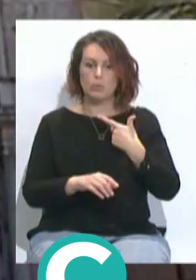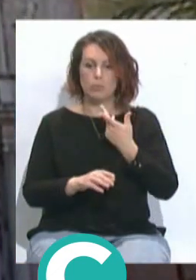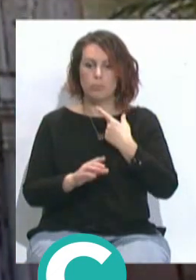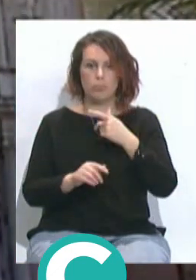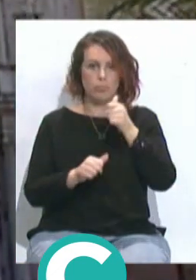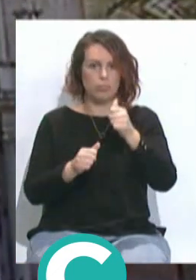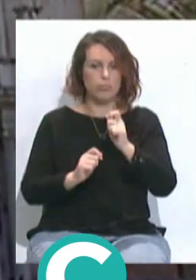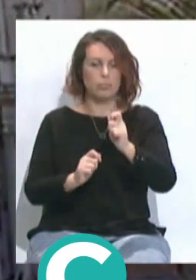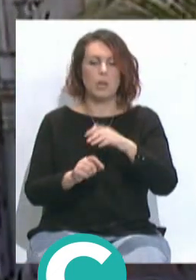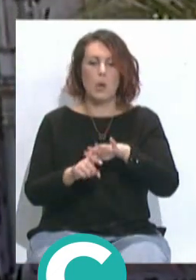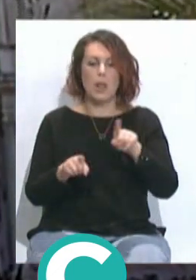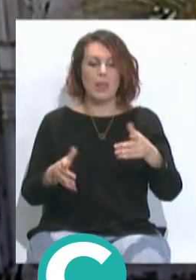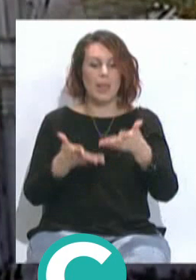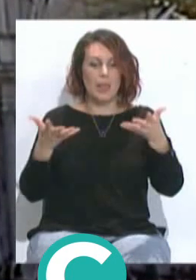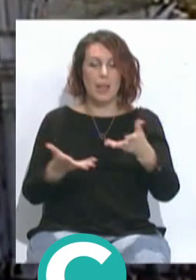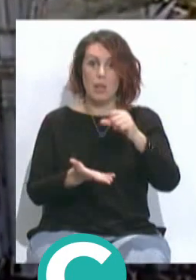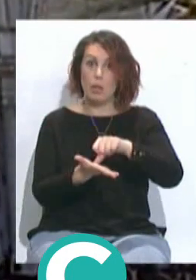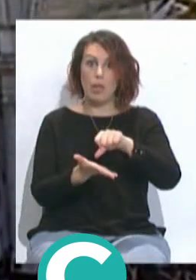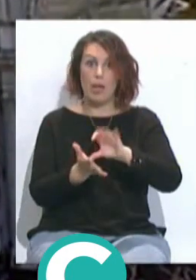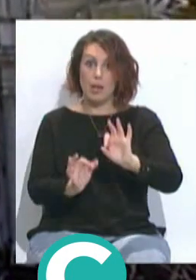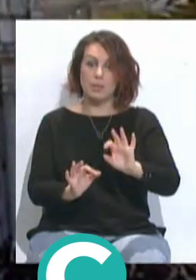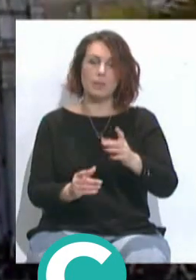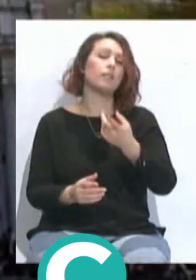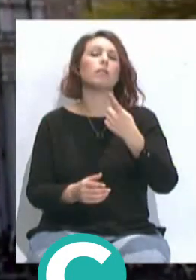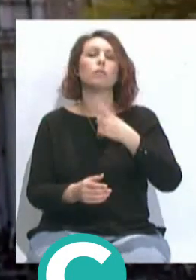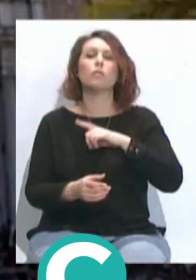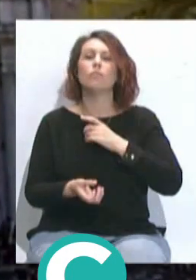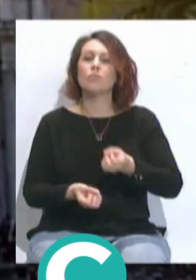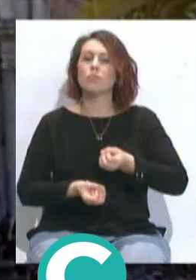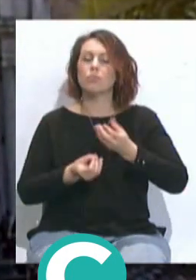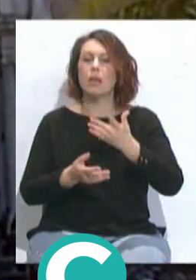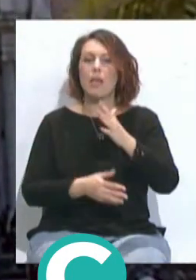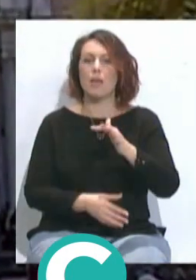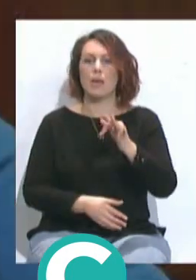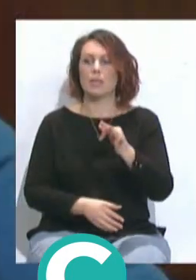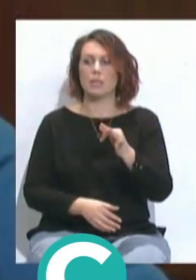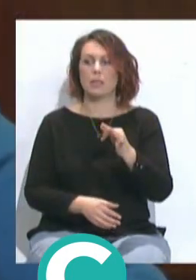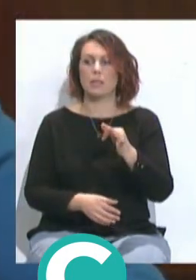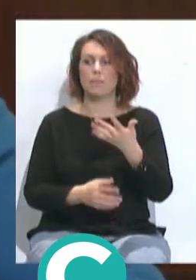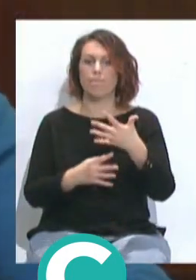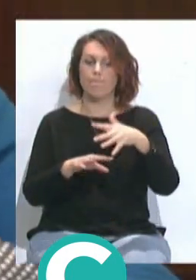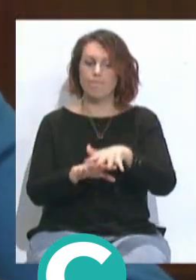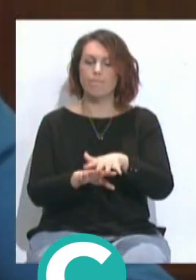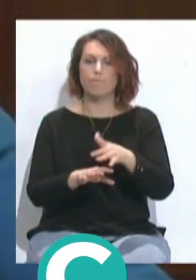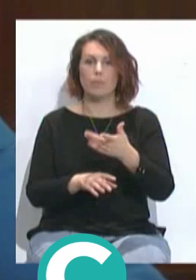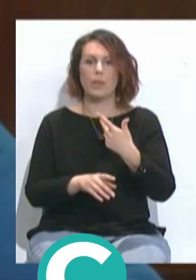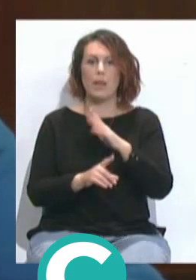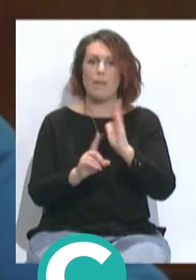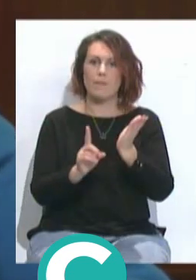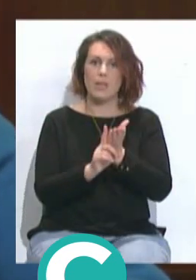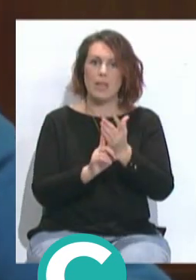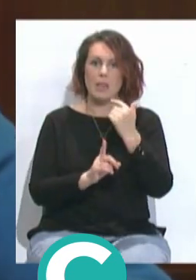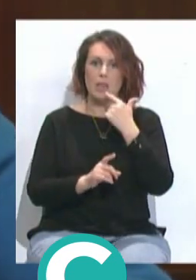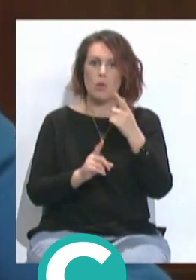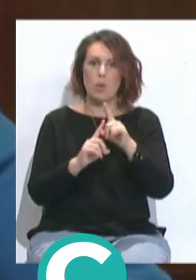también de la ciudad y entendemos que es una manifestación además tremendamente inclusiva que no solo afecta, como